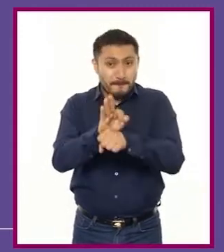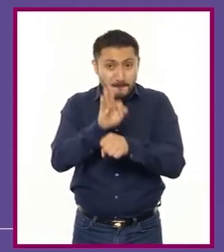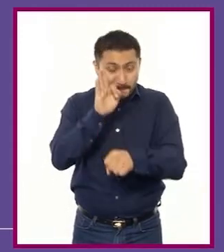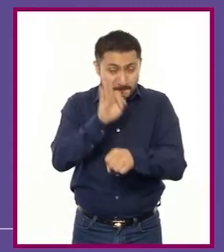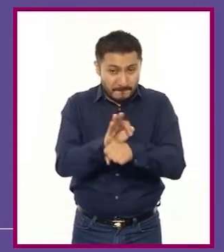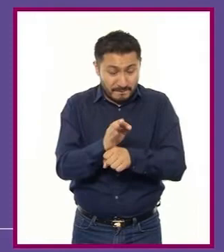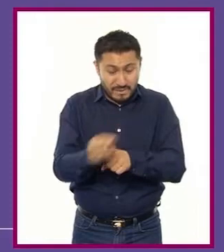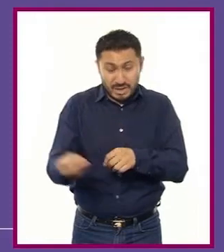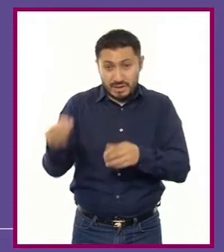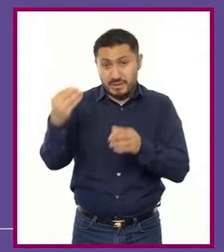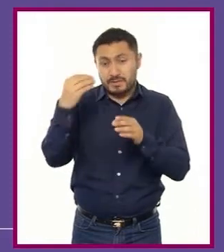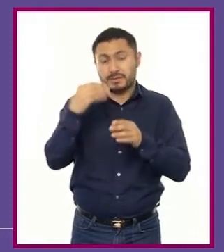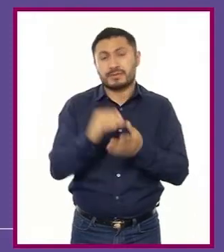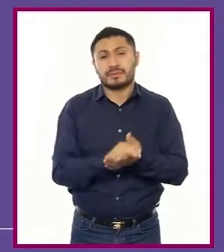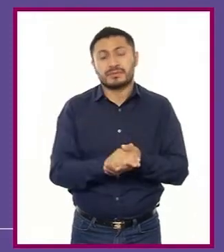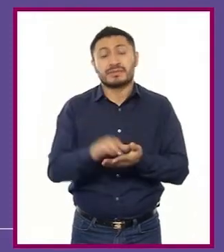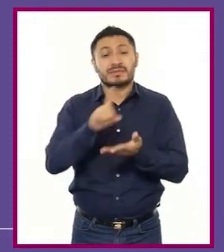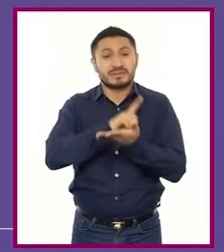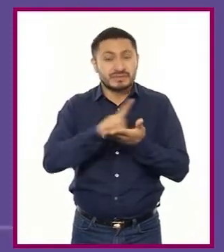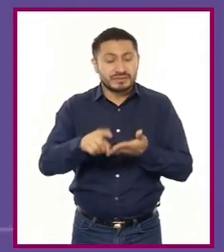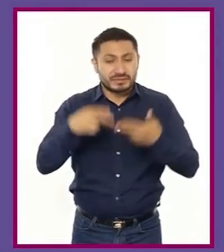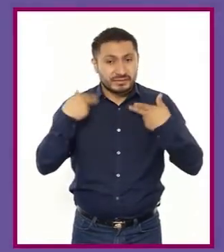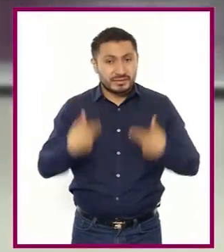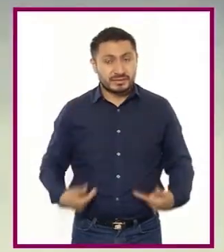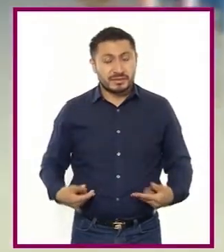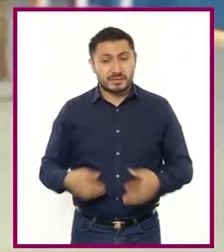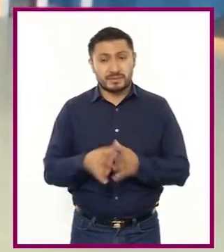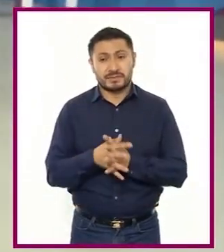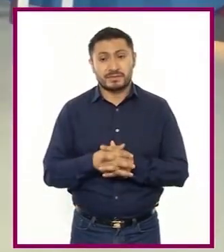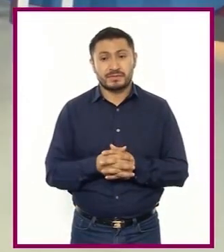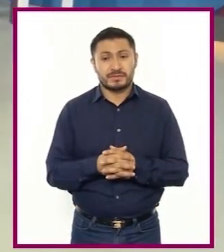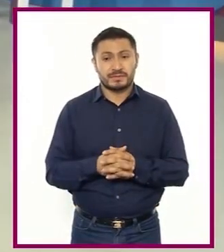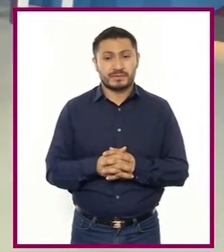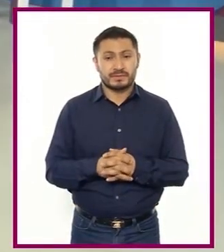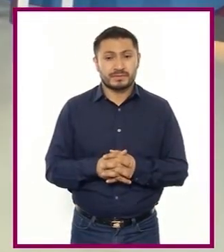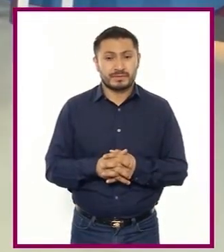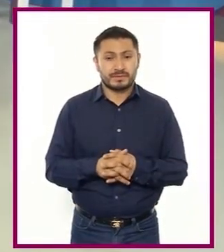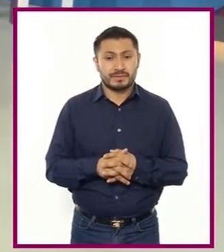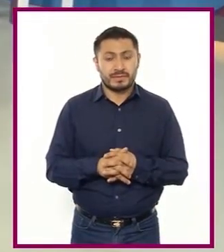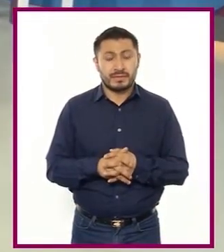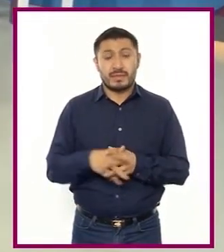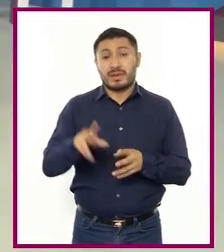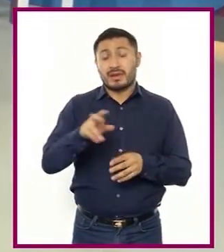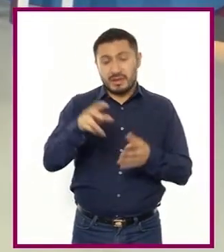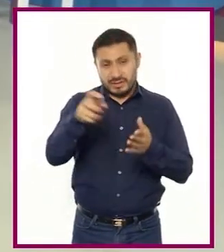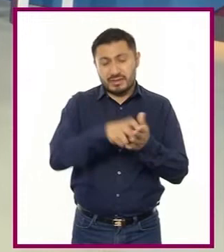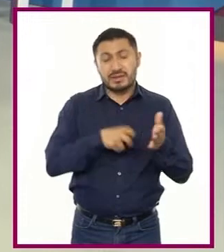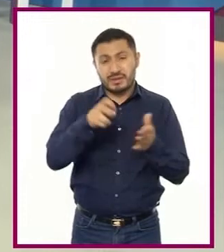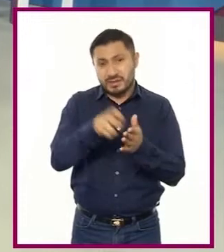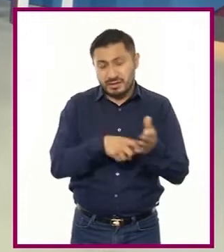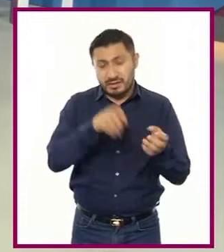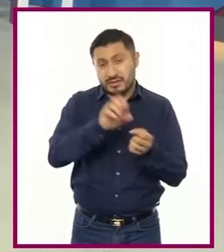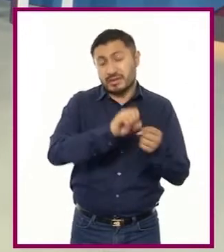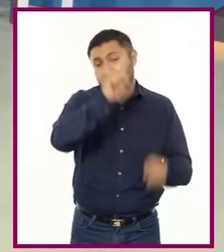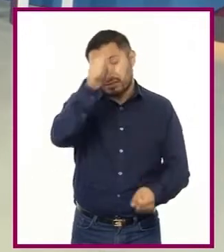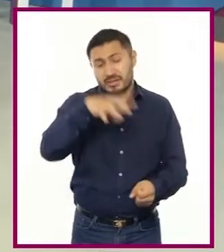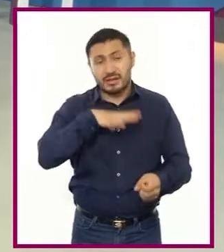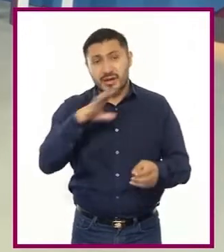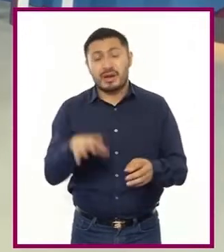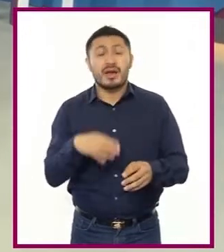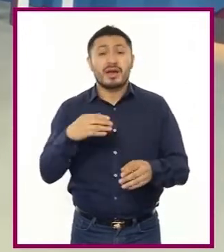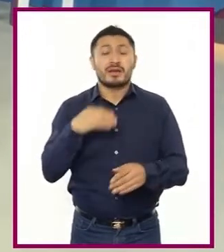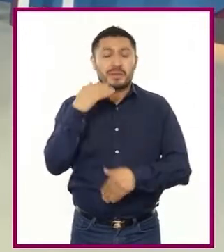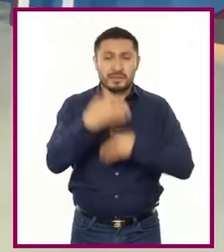establecer más ampliamente los derechos humanos. Con esta reforma constitucional se lograron avances en materia